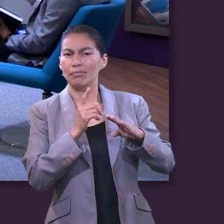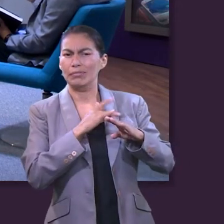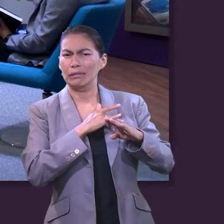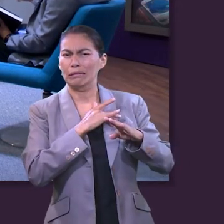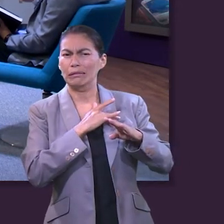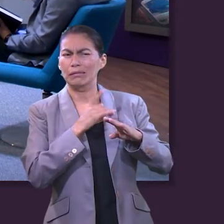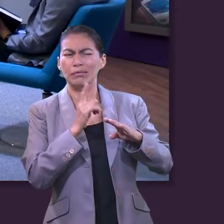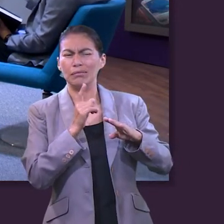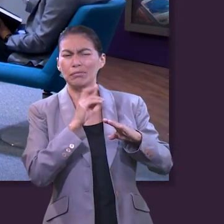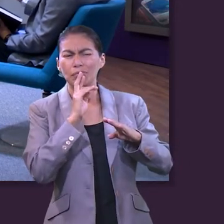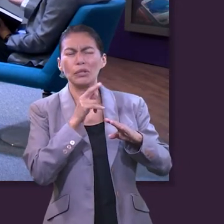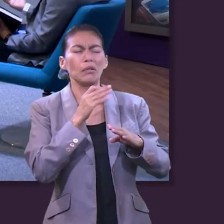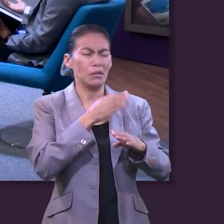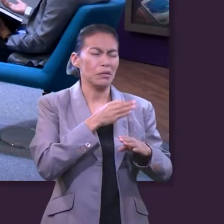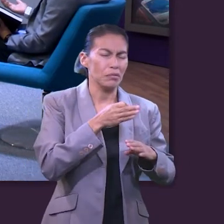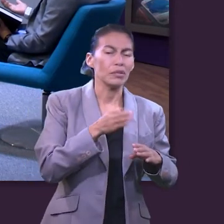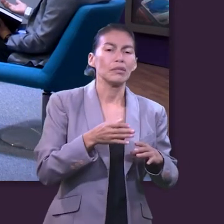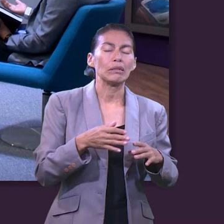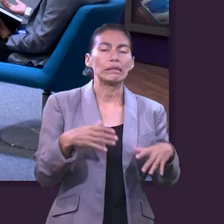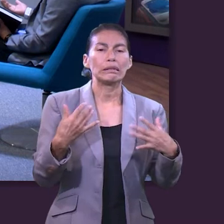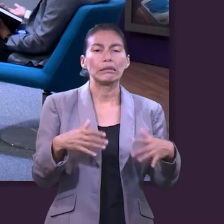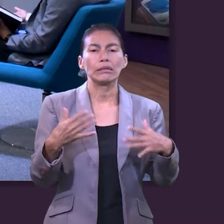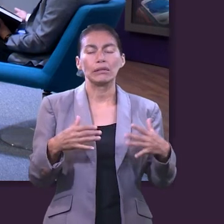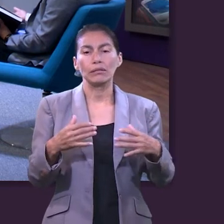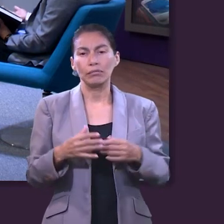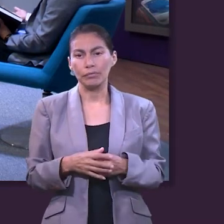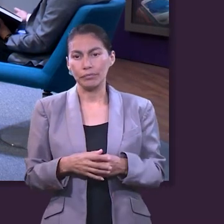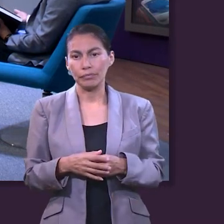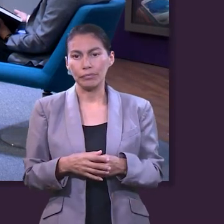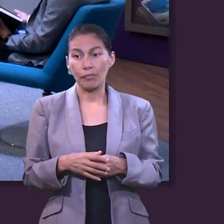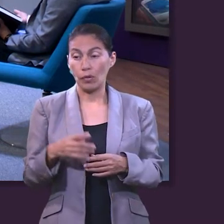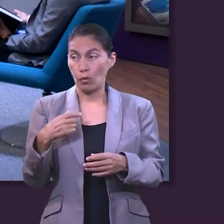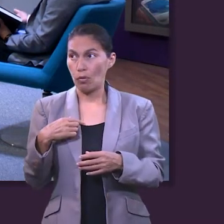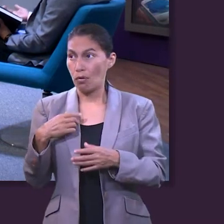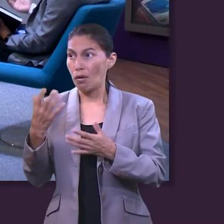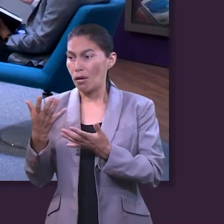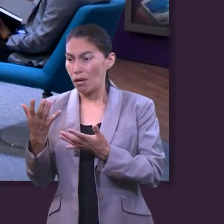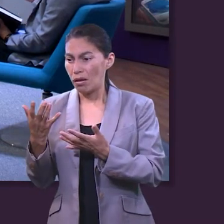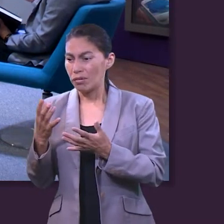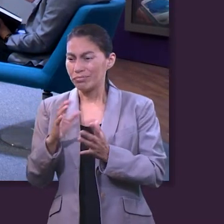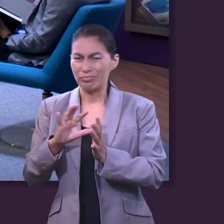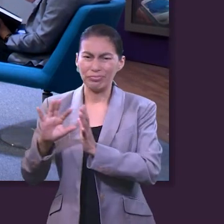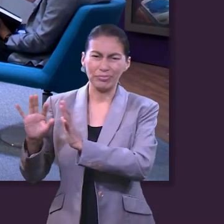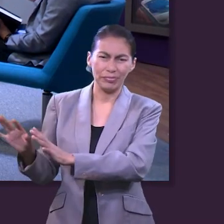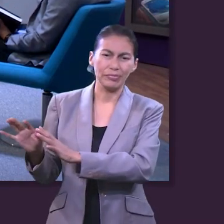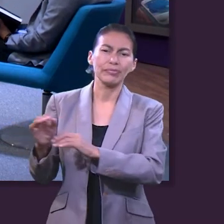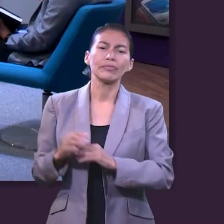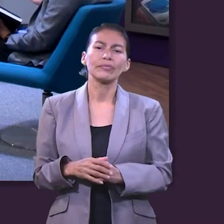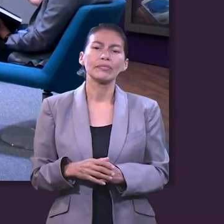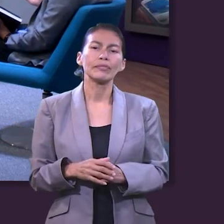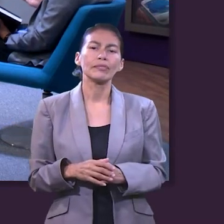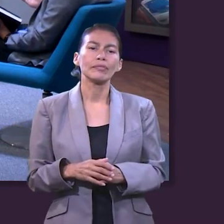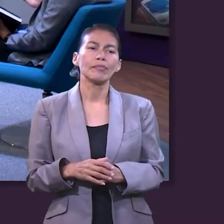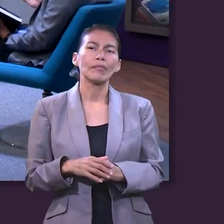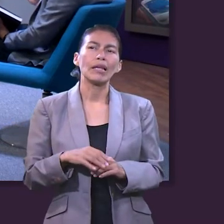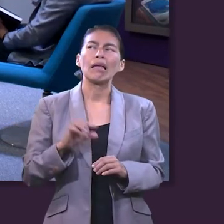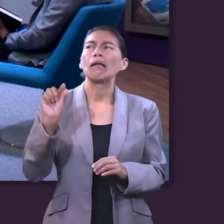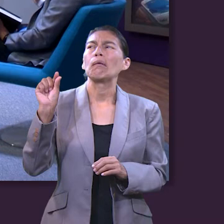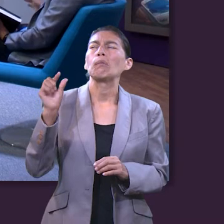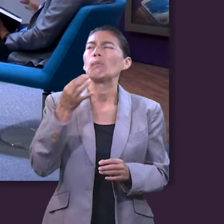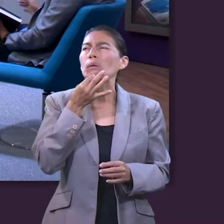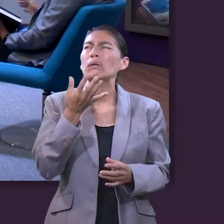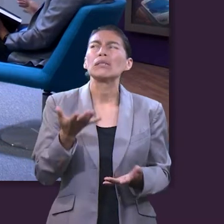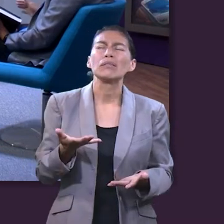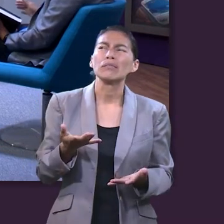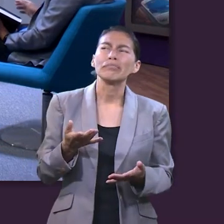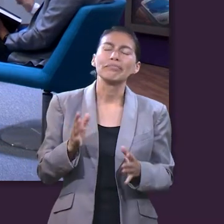Con tal de no sentirme rechazado, como mencionas, ya dejo a un lado el otro concepto de